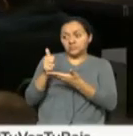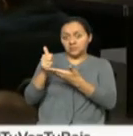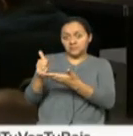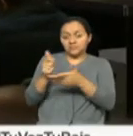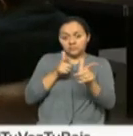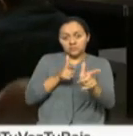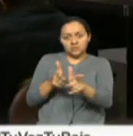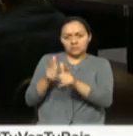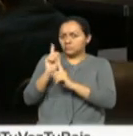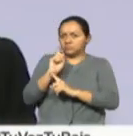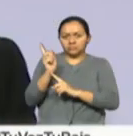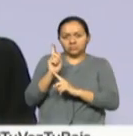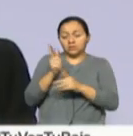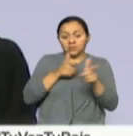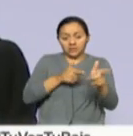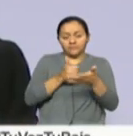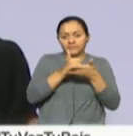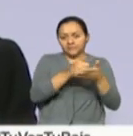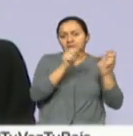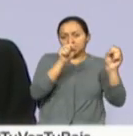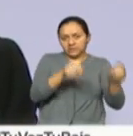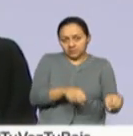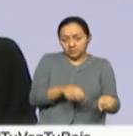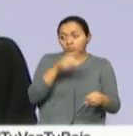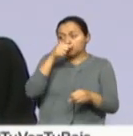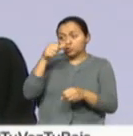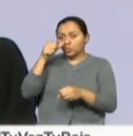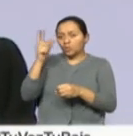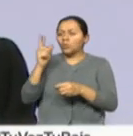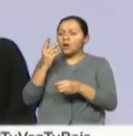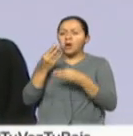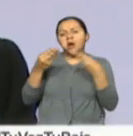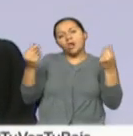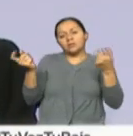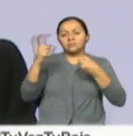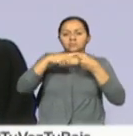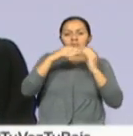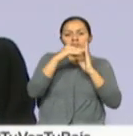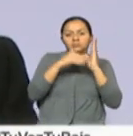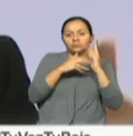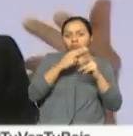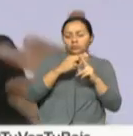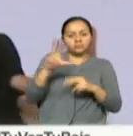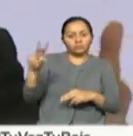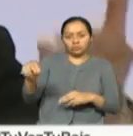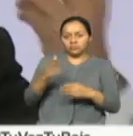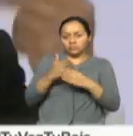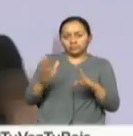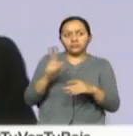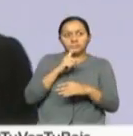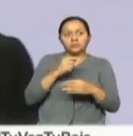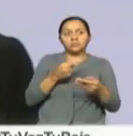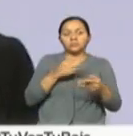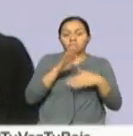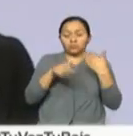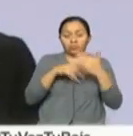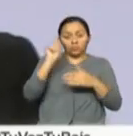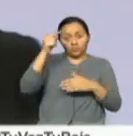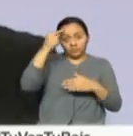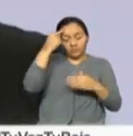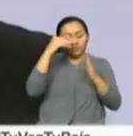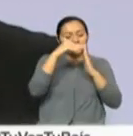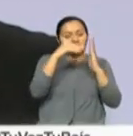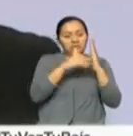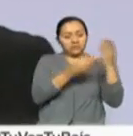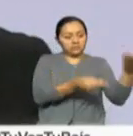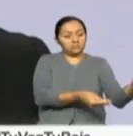guerrilleros. El gobierno, mi oficina en particular, la oficina del comisionado de paz, recibe de buena fe de